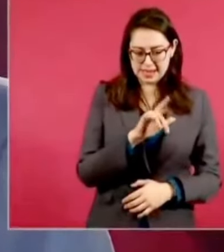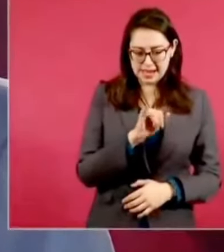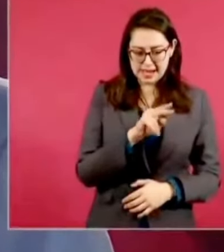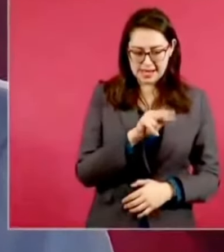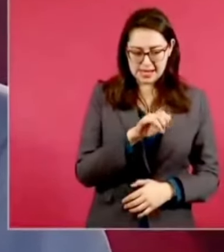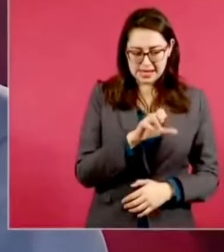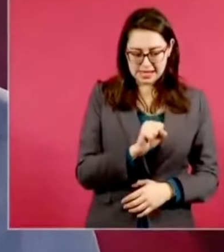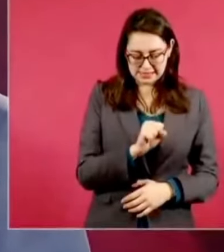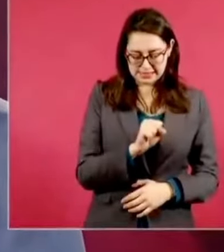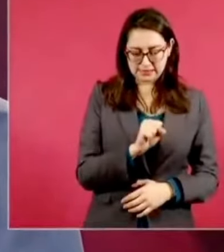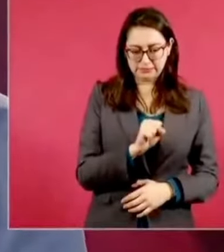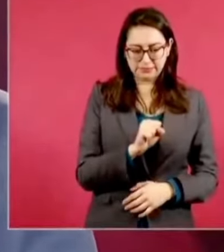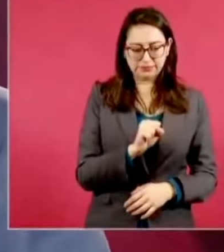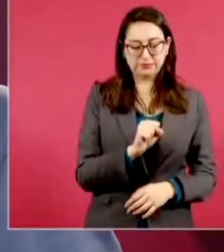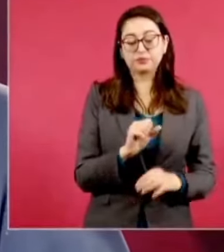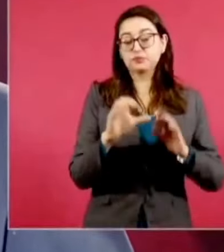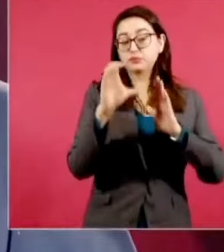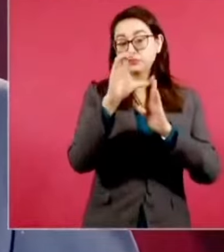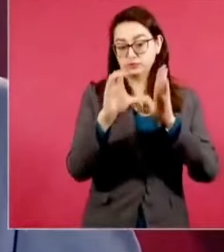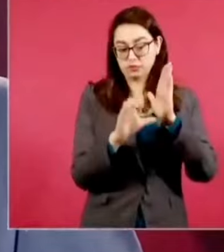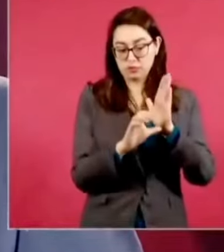del Código Penal